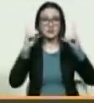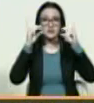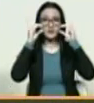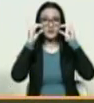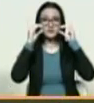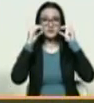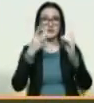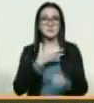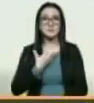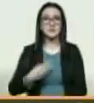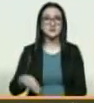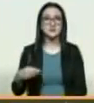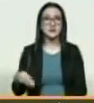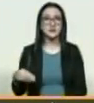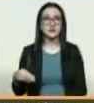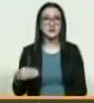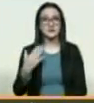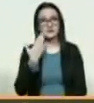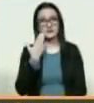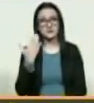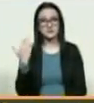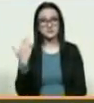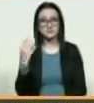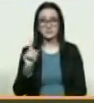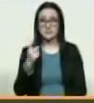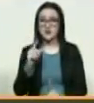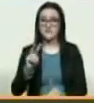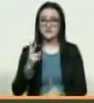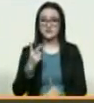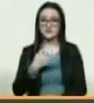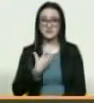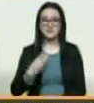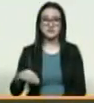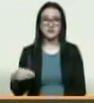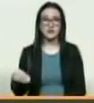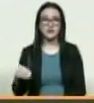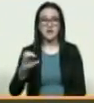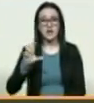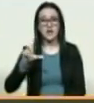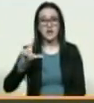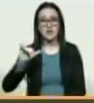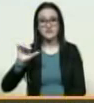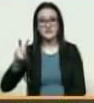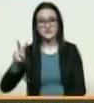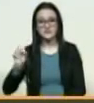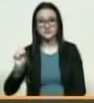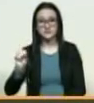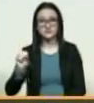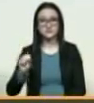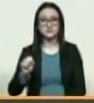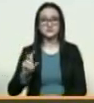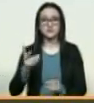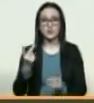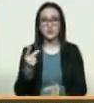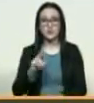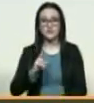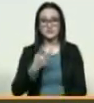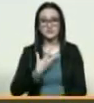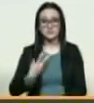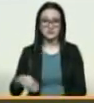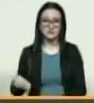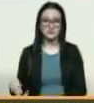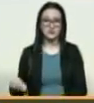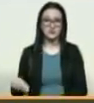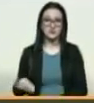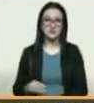Rodríguez Gómez, presidenta, Tania Valentina Díaz, primera vicepresidenta, Elvis Eduardo Amoroso, segundo vicepresidente,